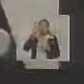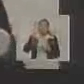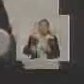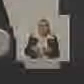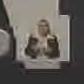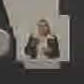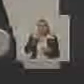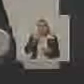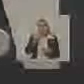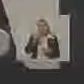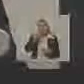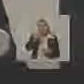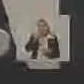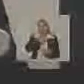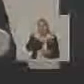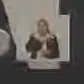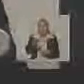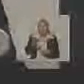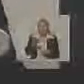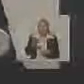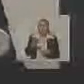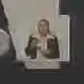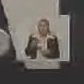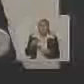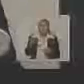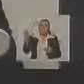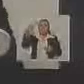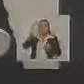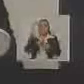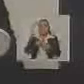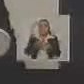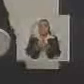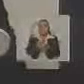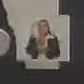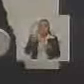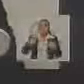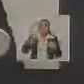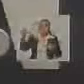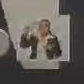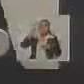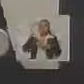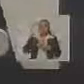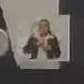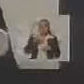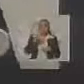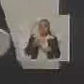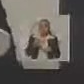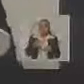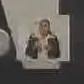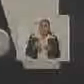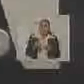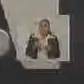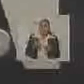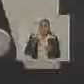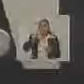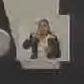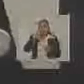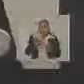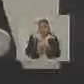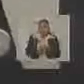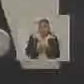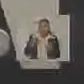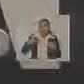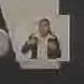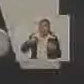la posibilidad de escoger proyectos ciudadanos, participación real y sobre todo corresponsabilidad de los vecinos con